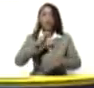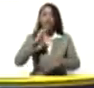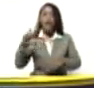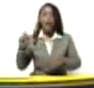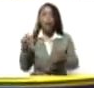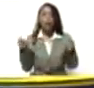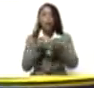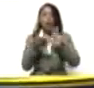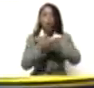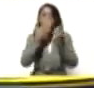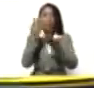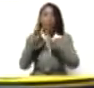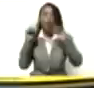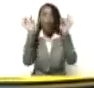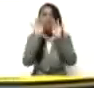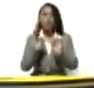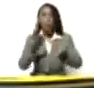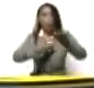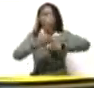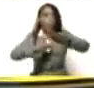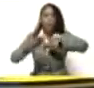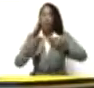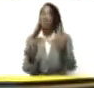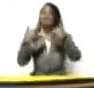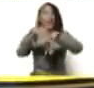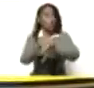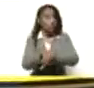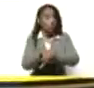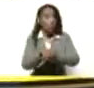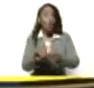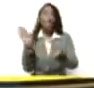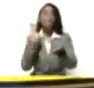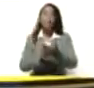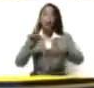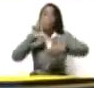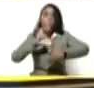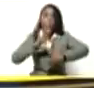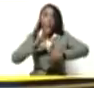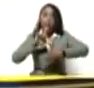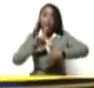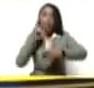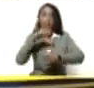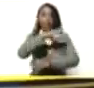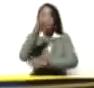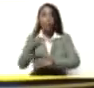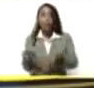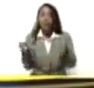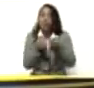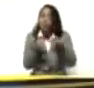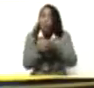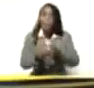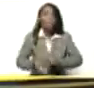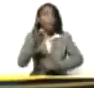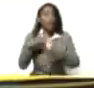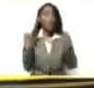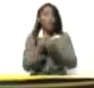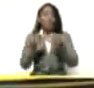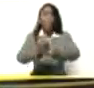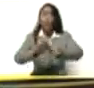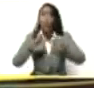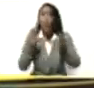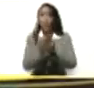y todos los mecanismos de cooperación integral nos colocan en américa latina y el caribe con un bloque junto al mundo